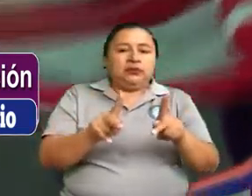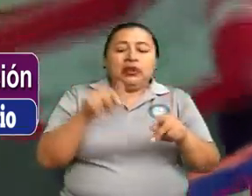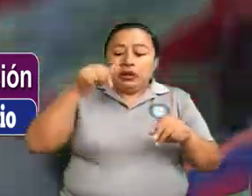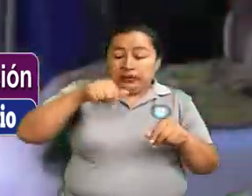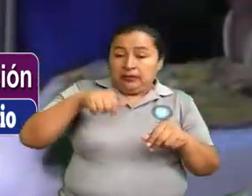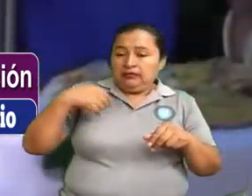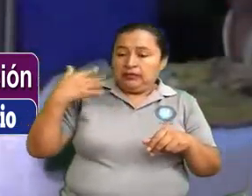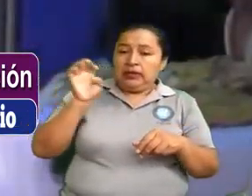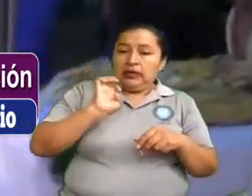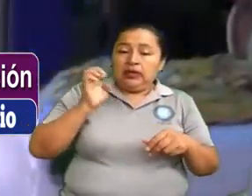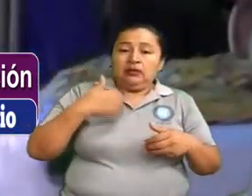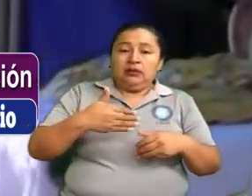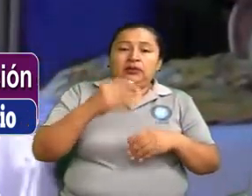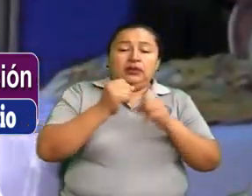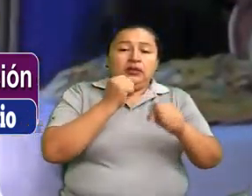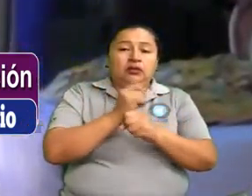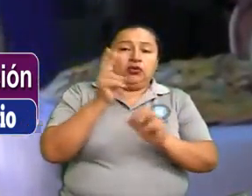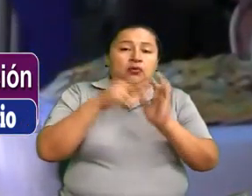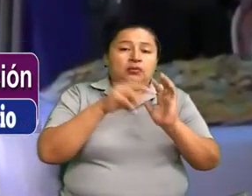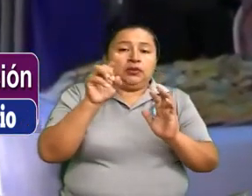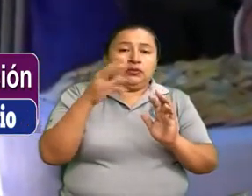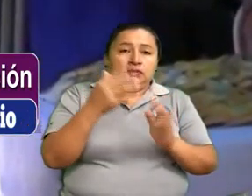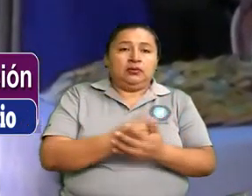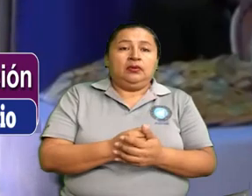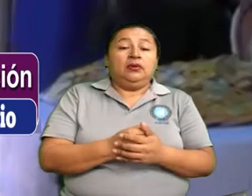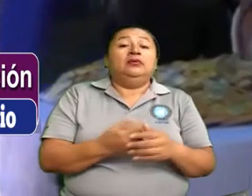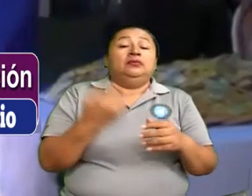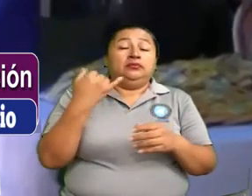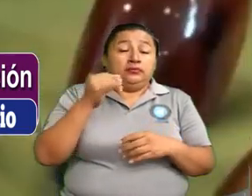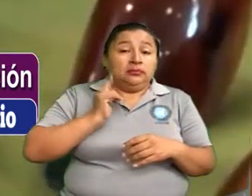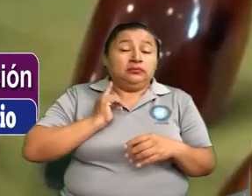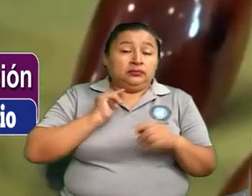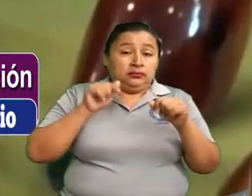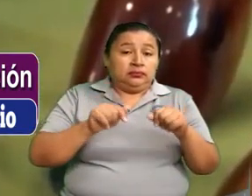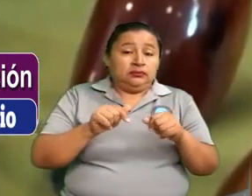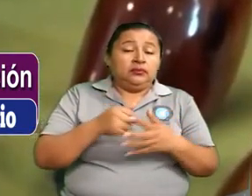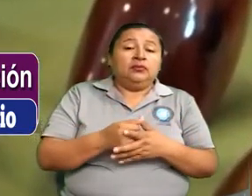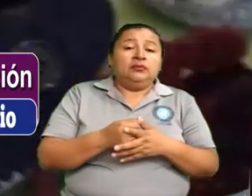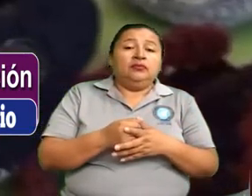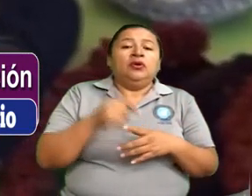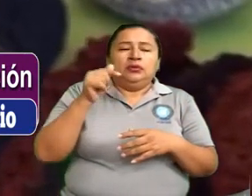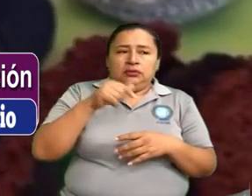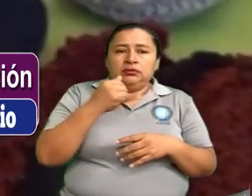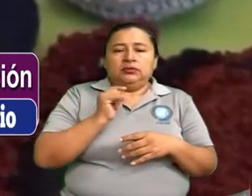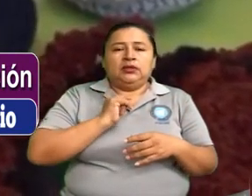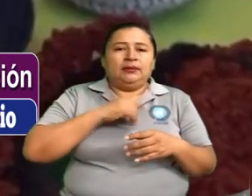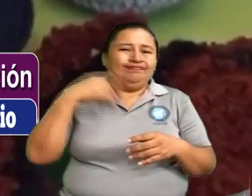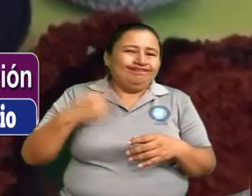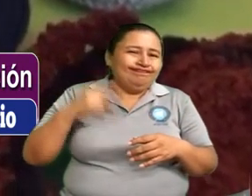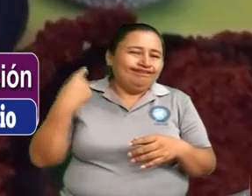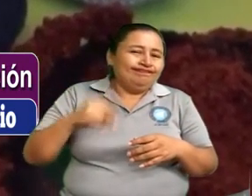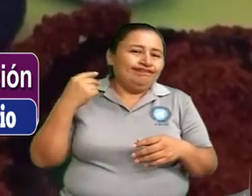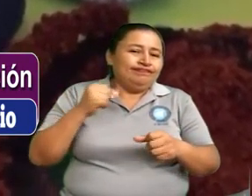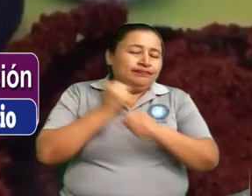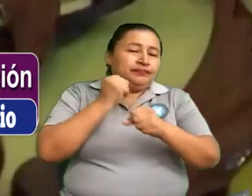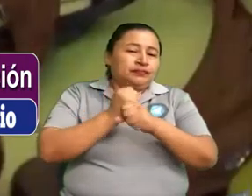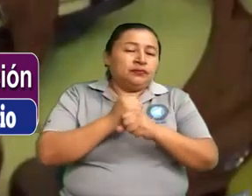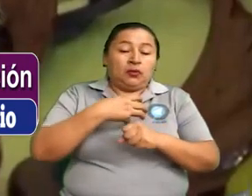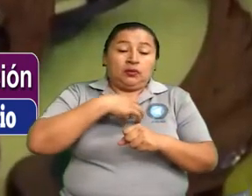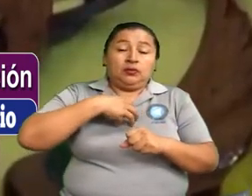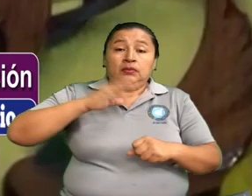hasta la fecha. ¿De este año, 2019? Este año, así es. Tenemos nosotros un arduo trabajo, ¿verdad? Un gran compromiso